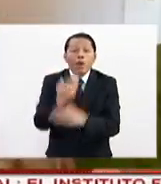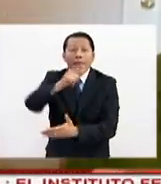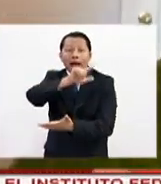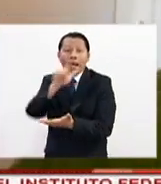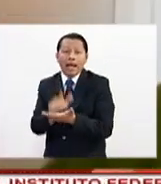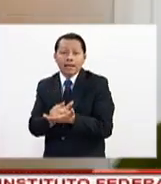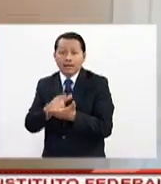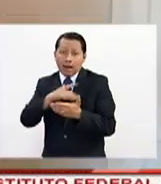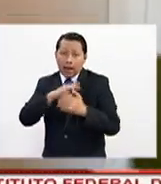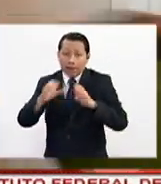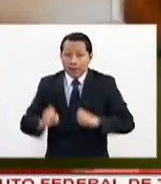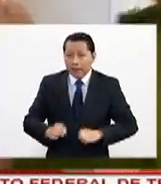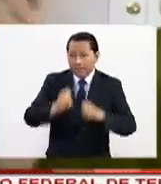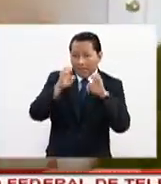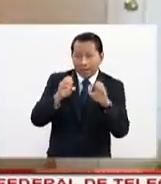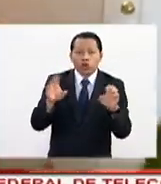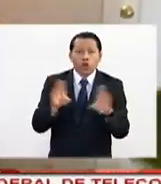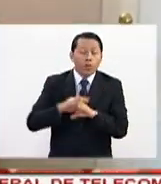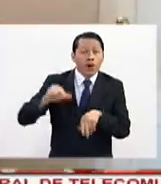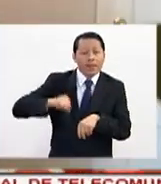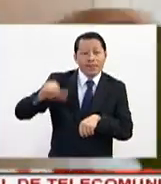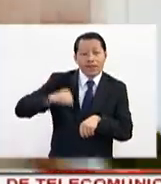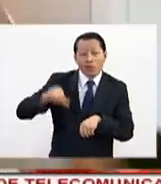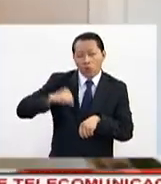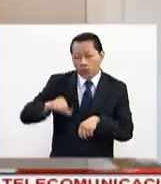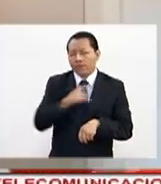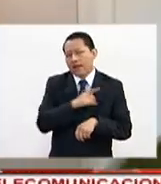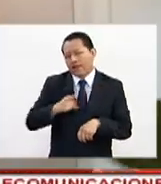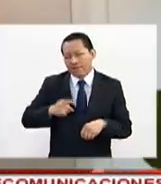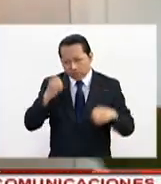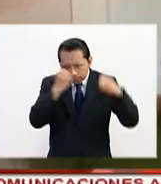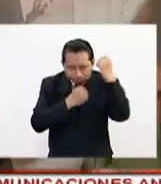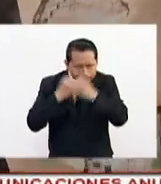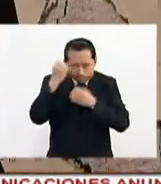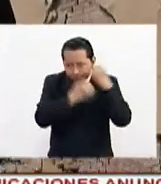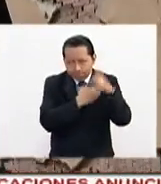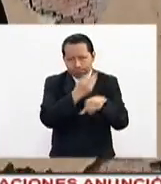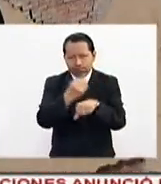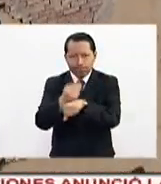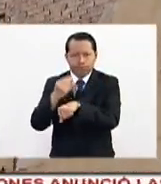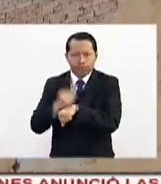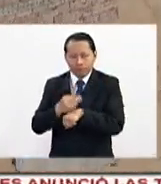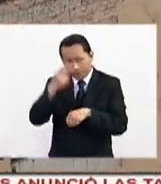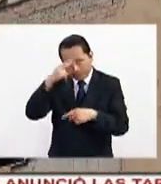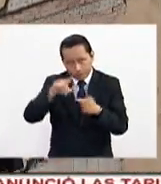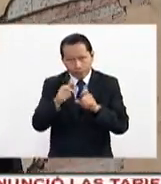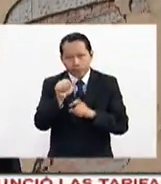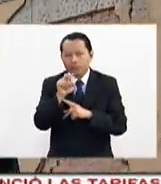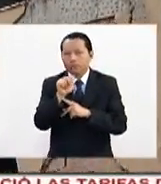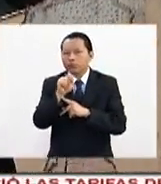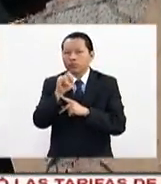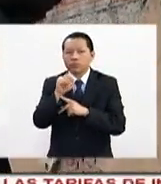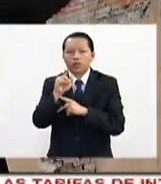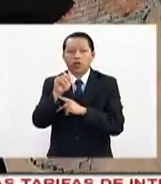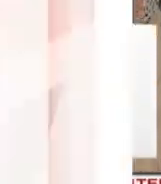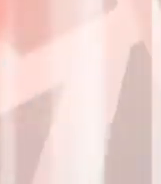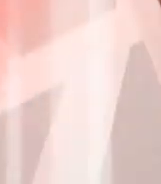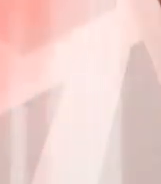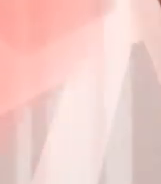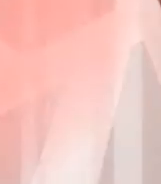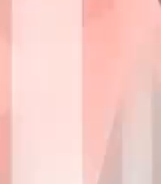todos los inmuebles edificados bajo la antigua norma sean revisados y reforzados. Para México al Día, Antonio López.